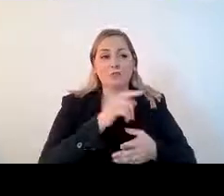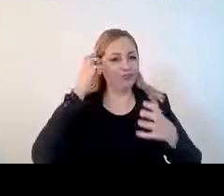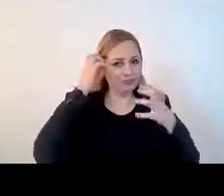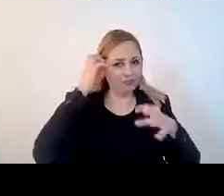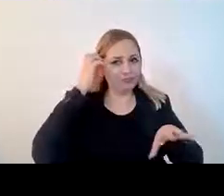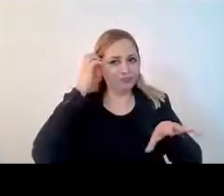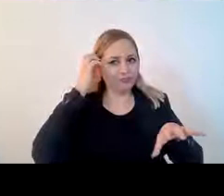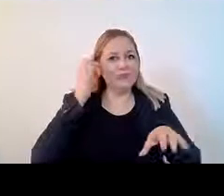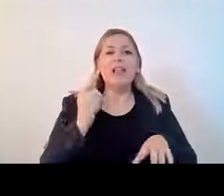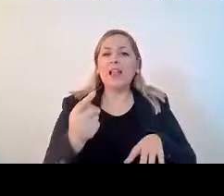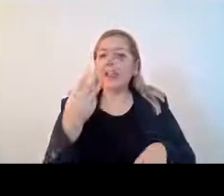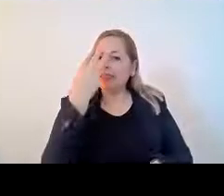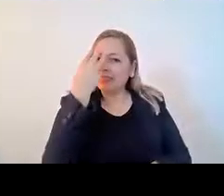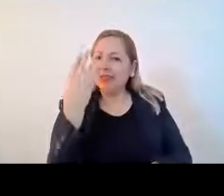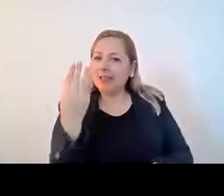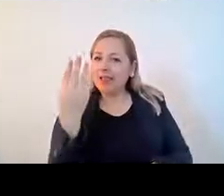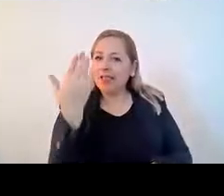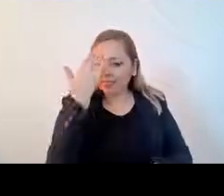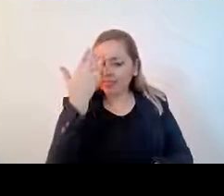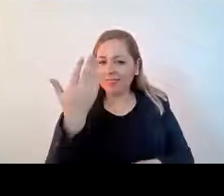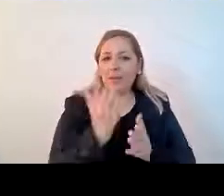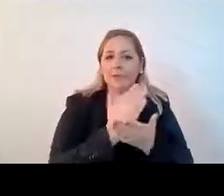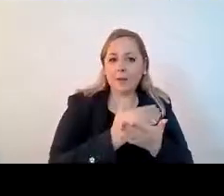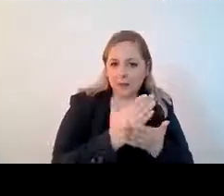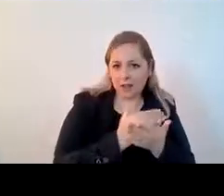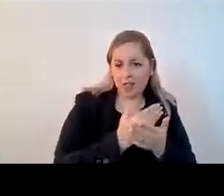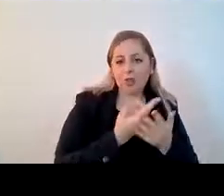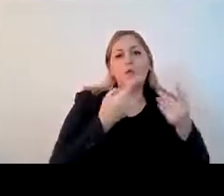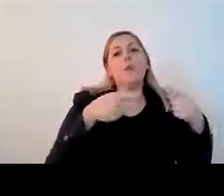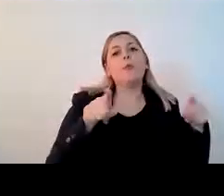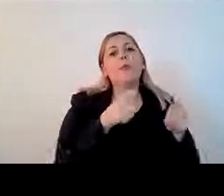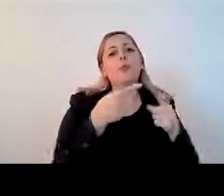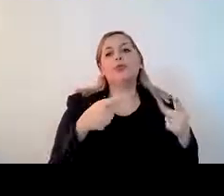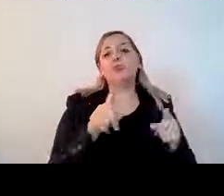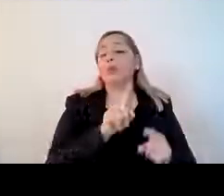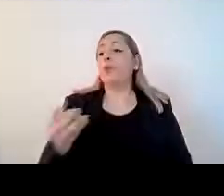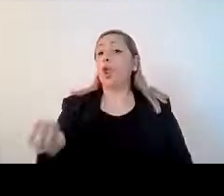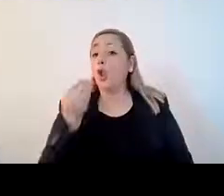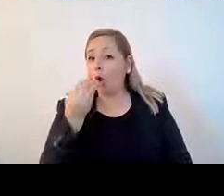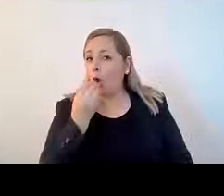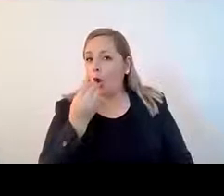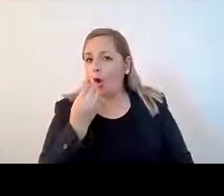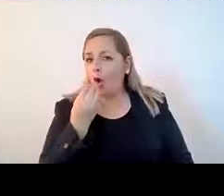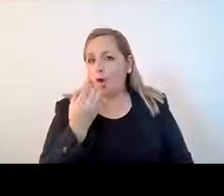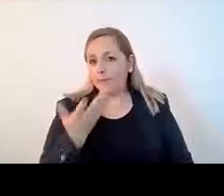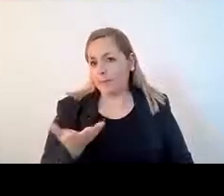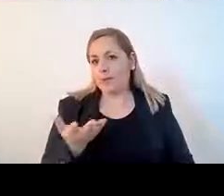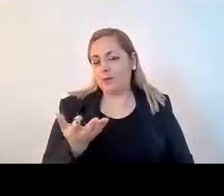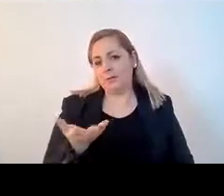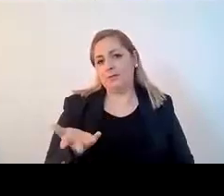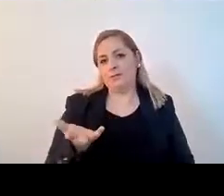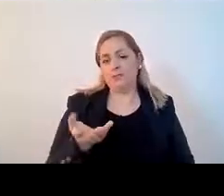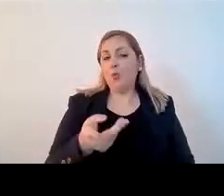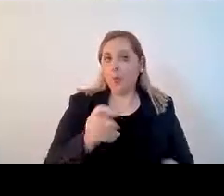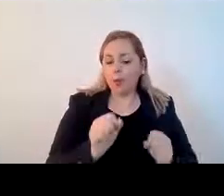Pasó 3 días preparando la música y no comía durante ese periodo. O sea, pueden